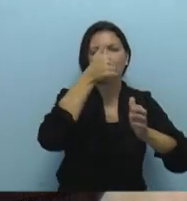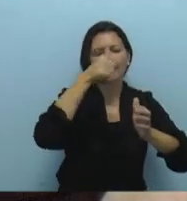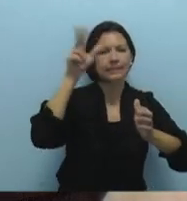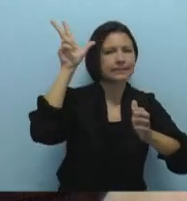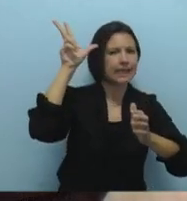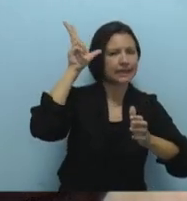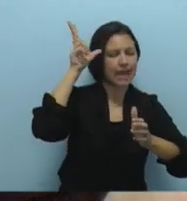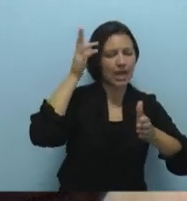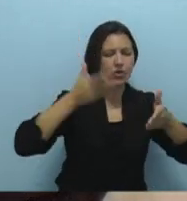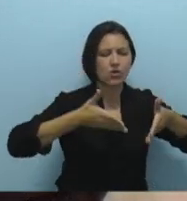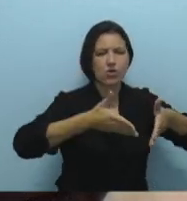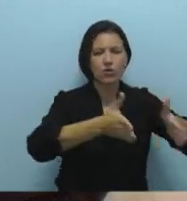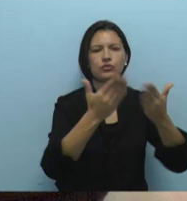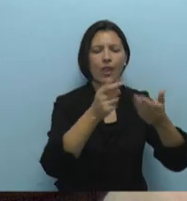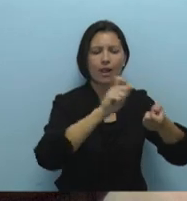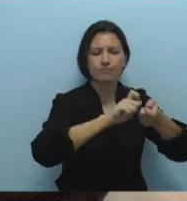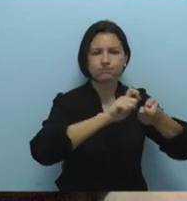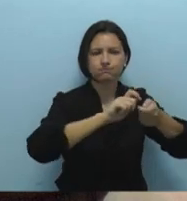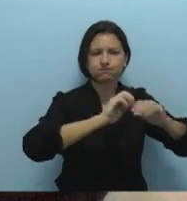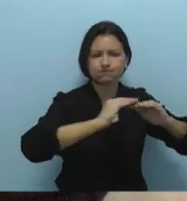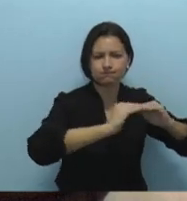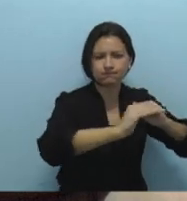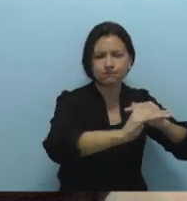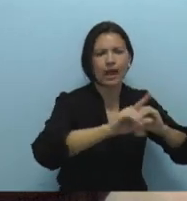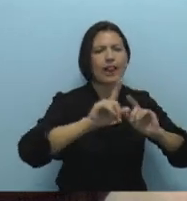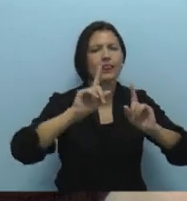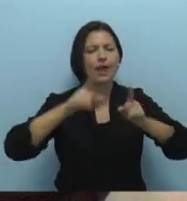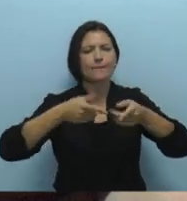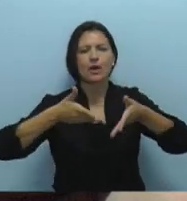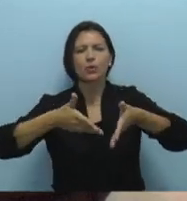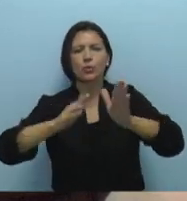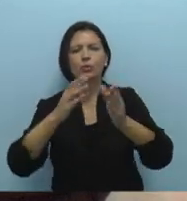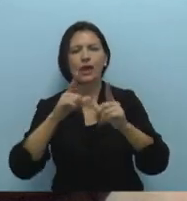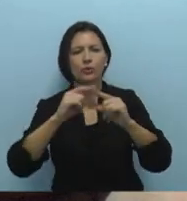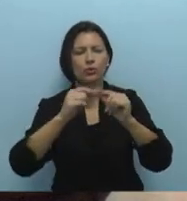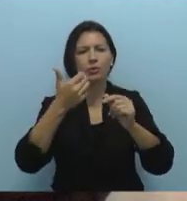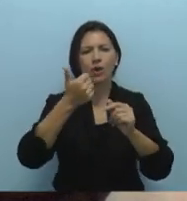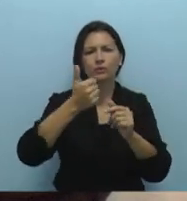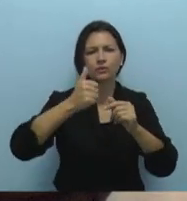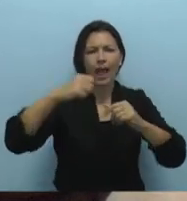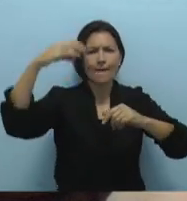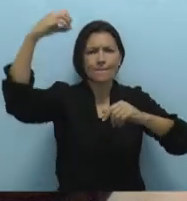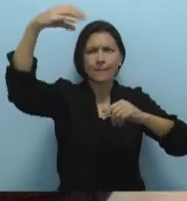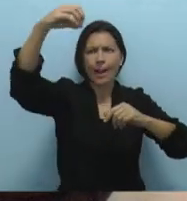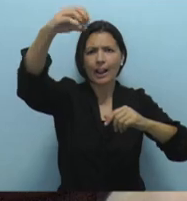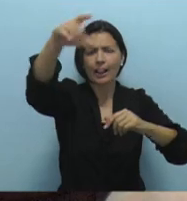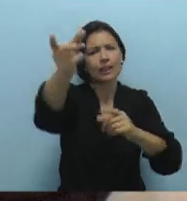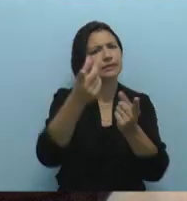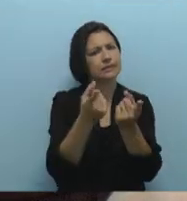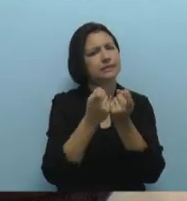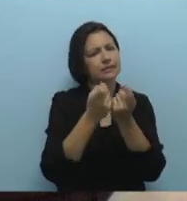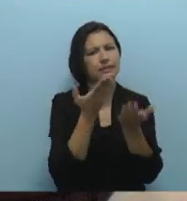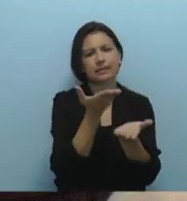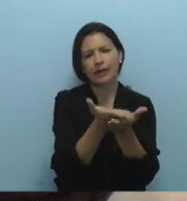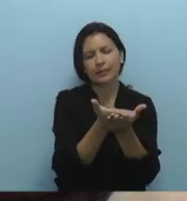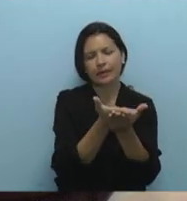y Grutli Norte. El otro es para la iluminación de la ruta 6 en Paso Vinal y en el acceso al balneario municipal